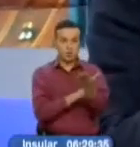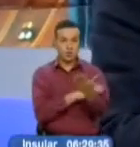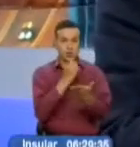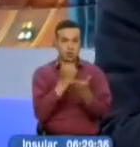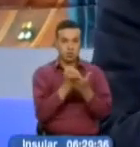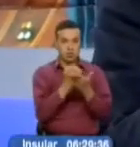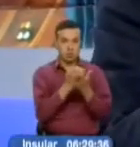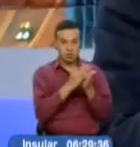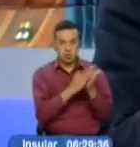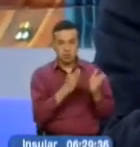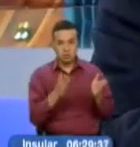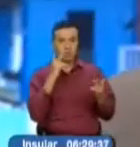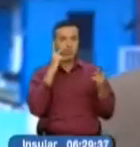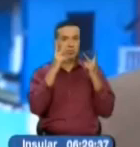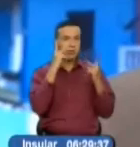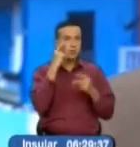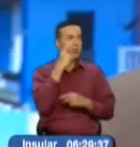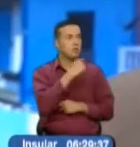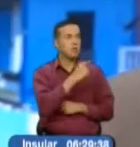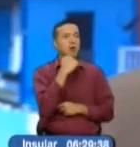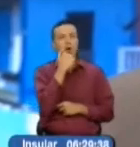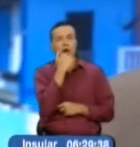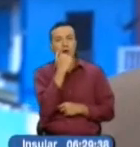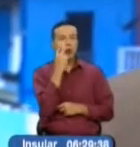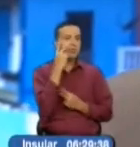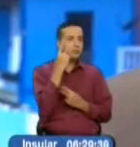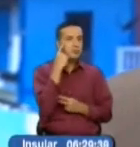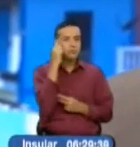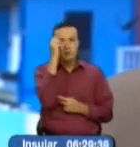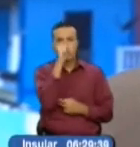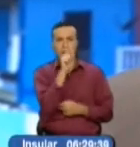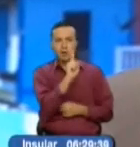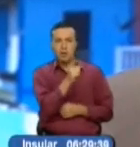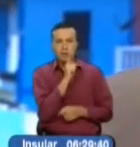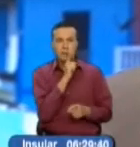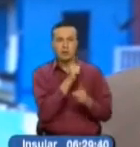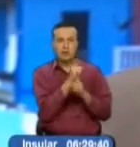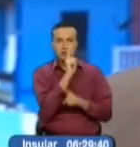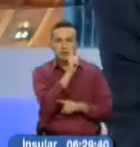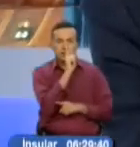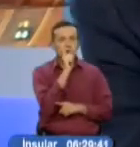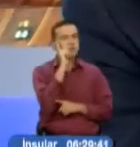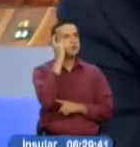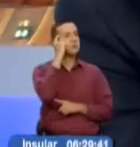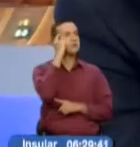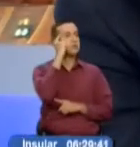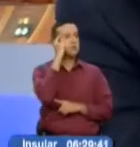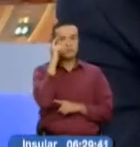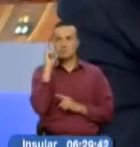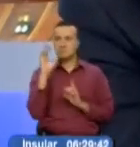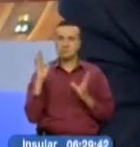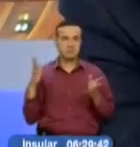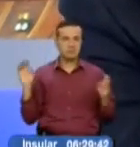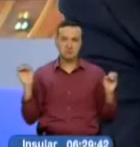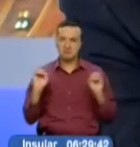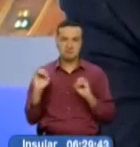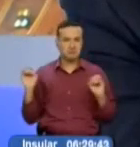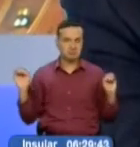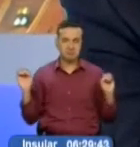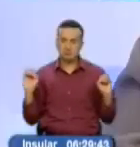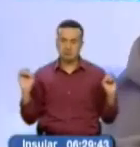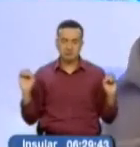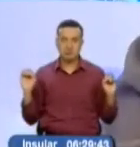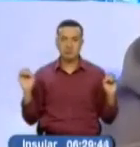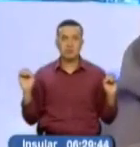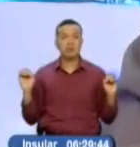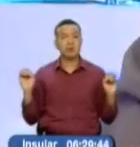ya visualizas algo que nos pueda determinar Cuál va a ser la política en este sentido no en absoluto es